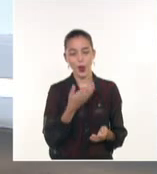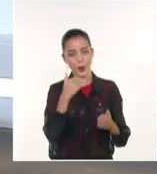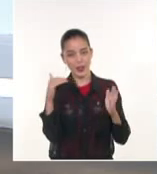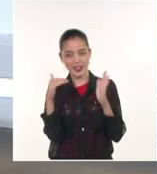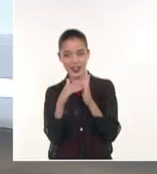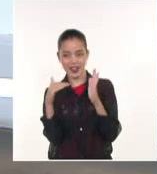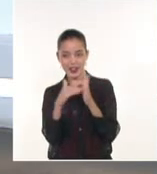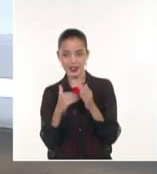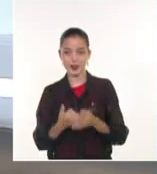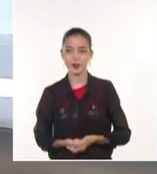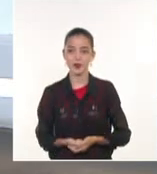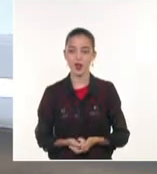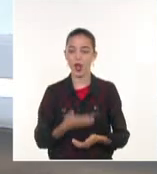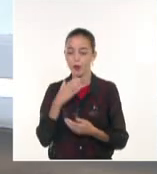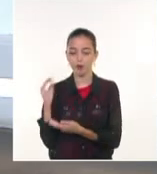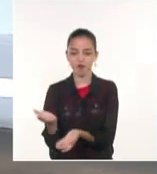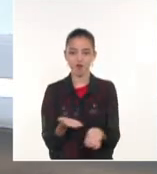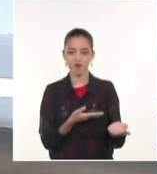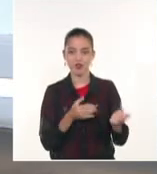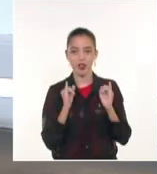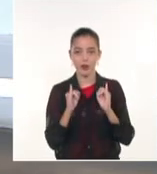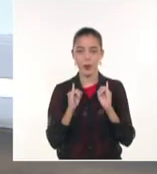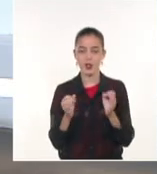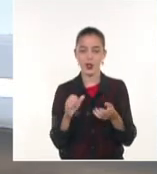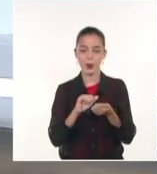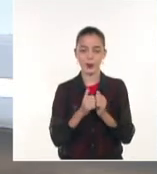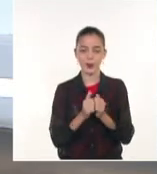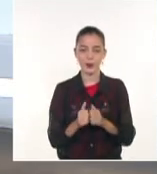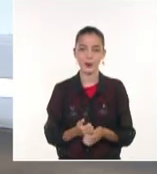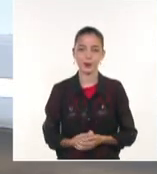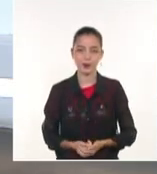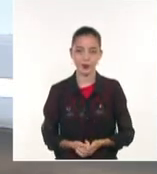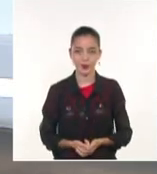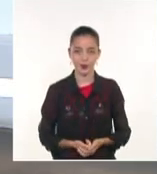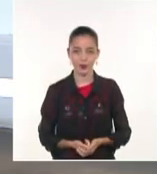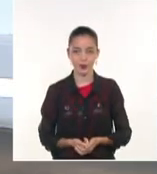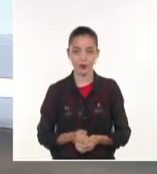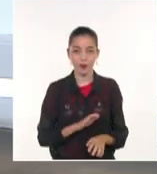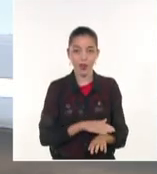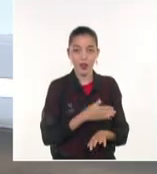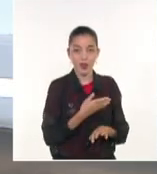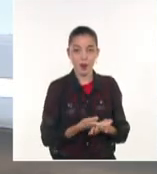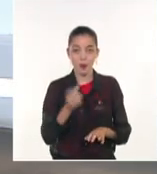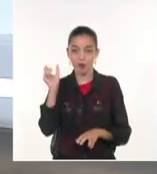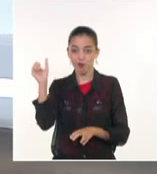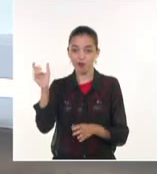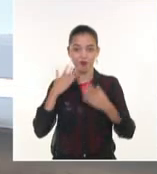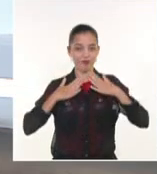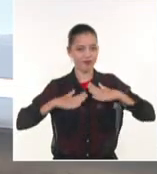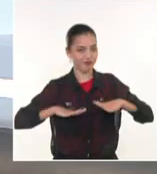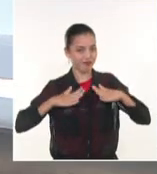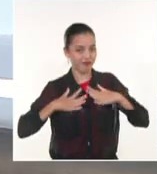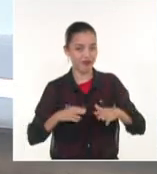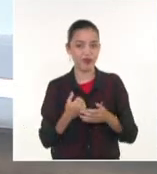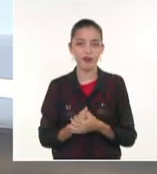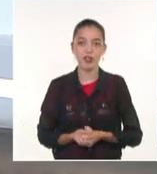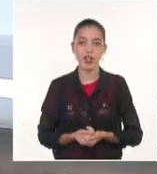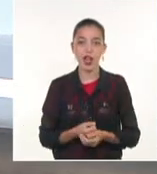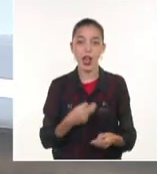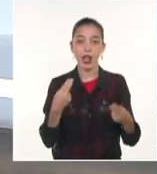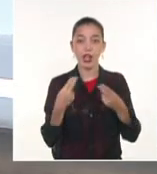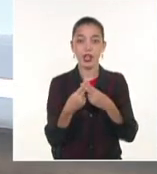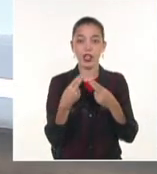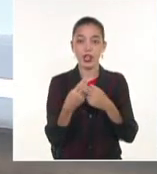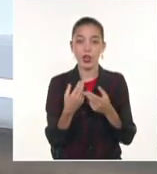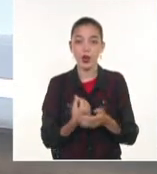Muy buenas tardes, bienvenidos al Tiempo para los Deportes. Luego de la fecha de descanso general en la Olimpiada Mundial que tiene lugar en Budapest, Hungría,